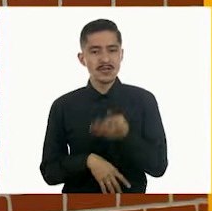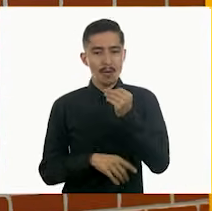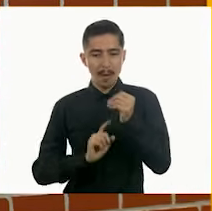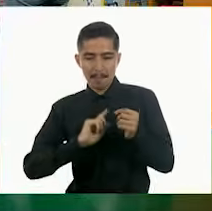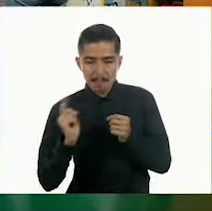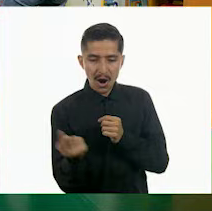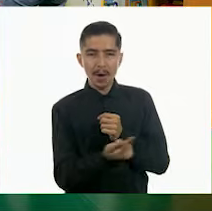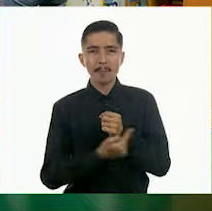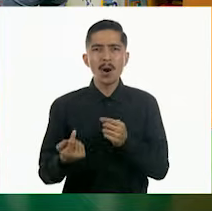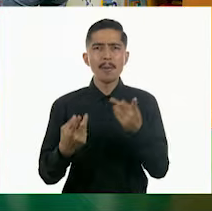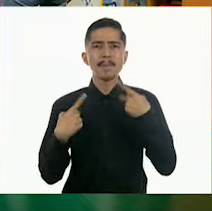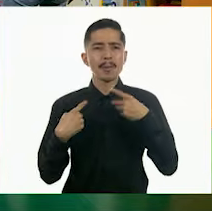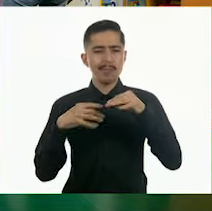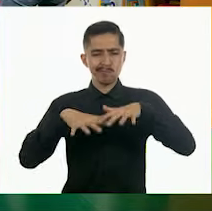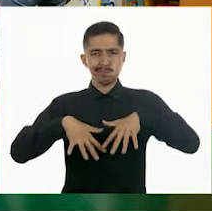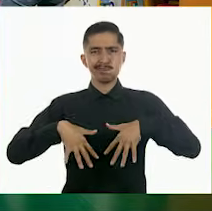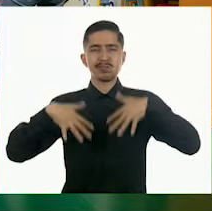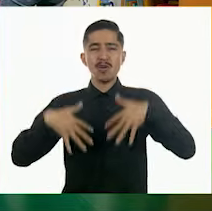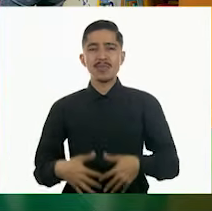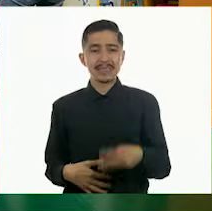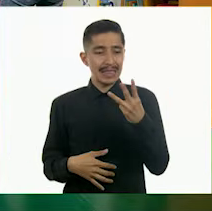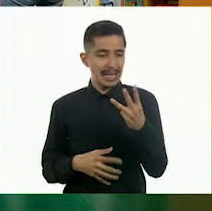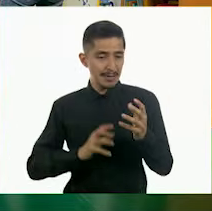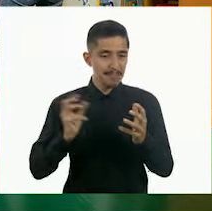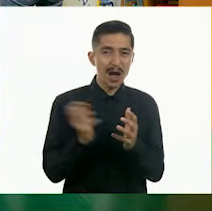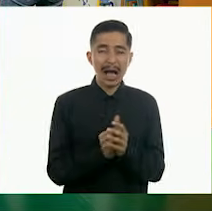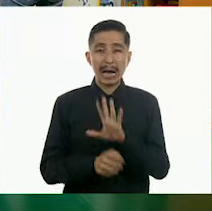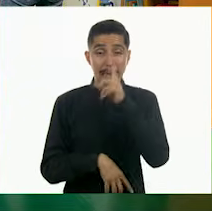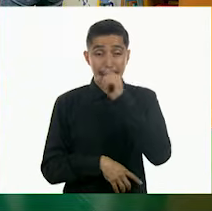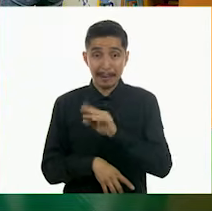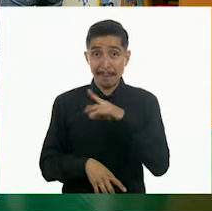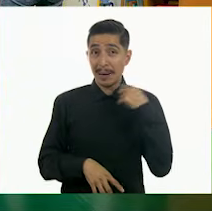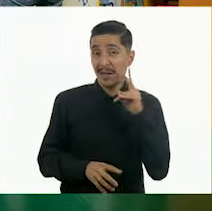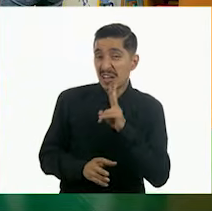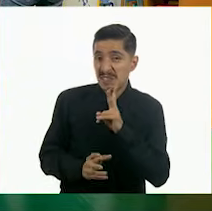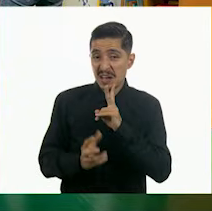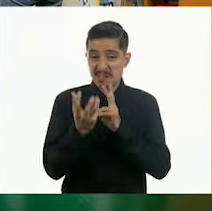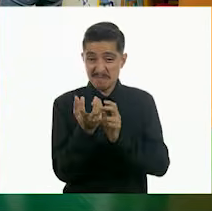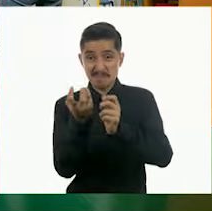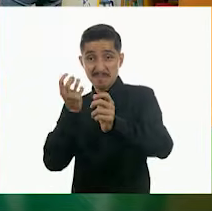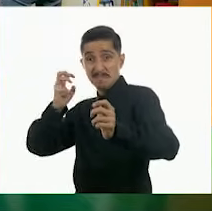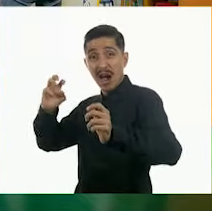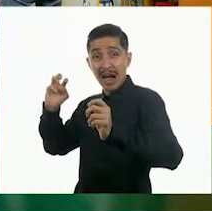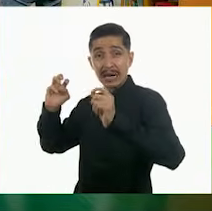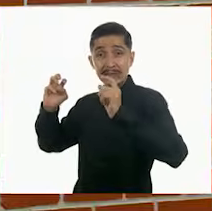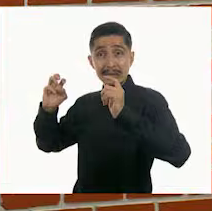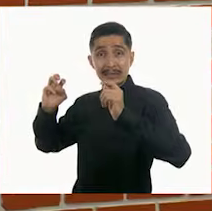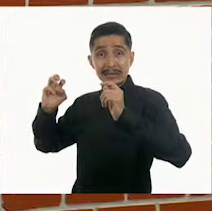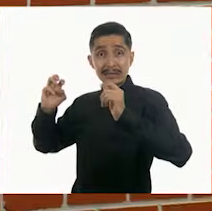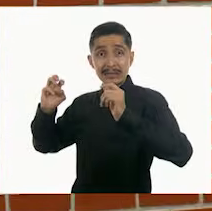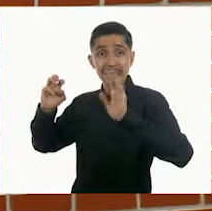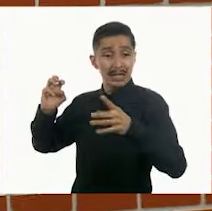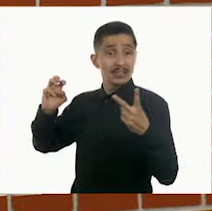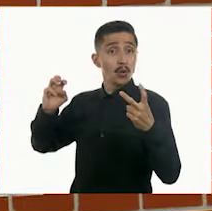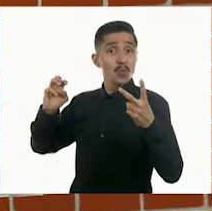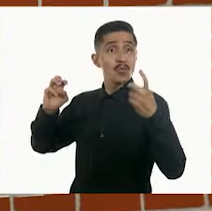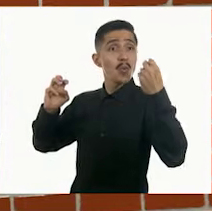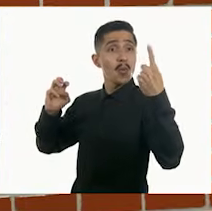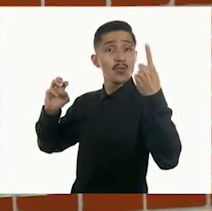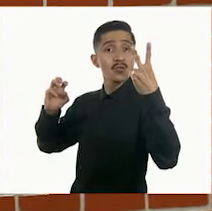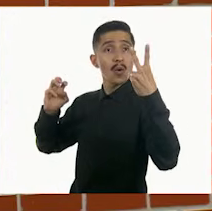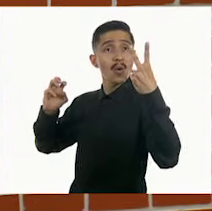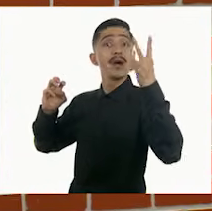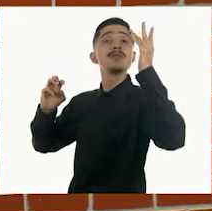está llena. Hay tres bolas, dos strikes. Y se prepara el lanzador. Rechaza la primera señal. Acepta la segunda. Y ahora sí,